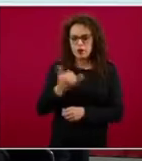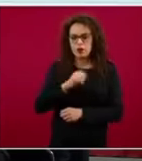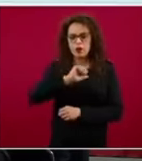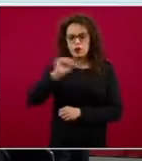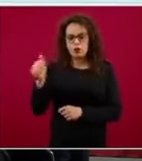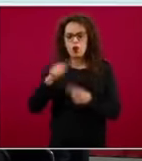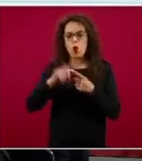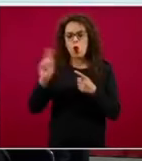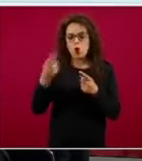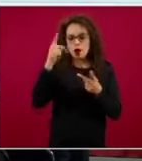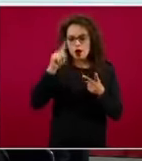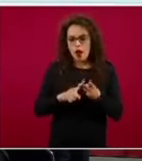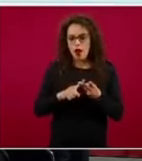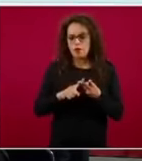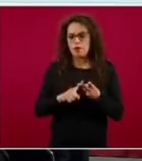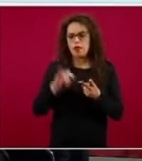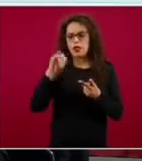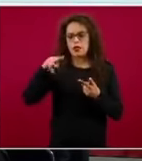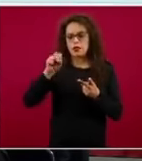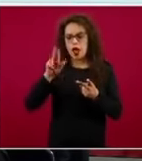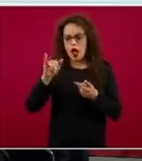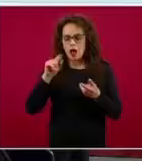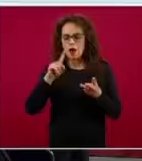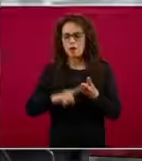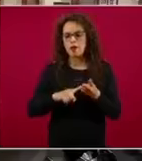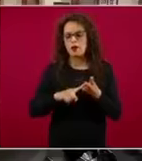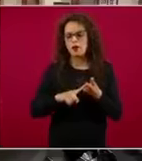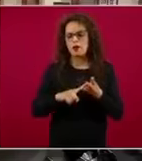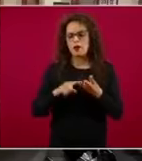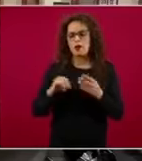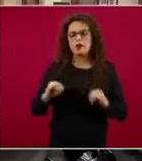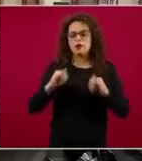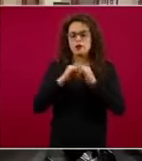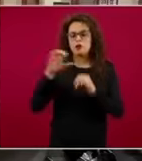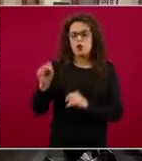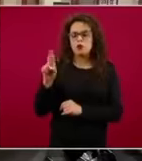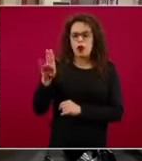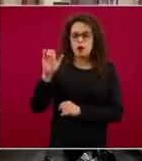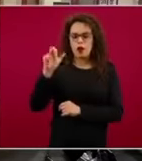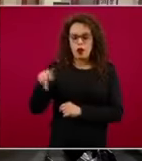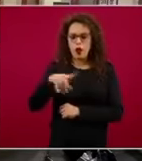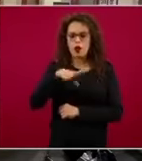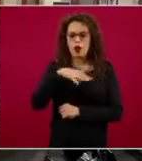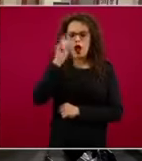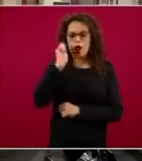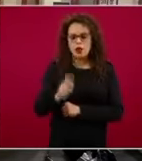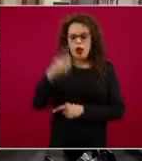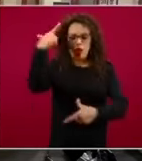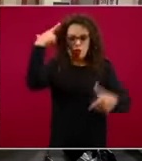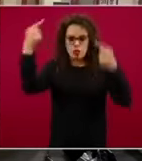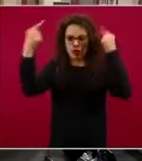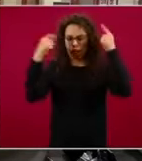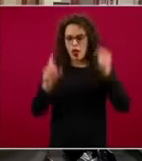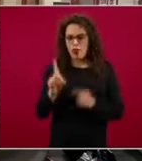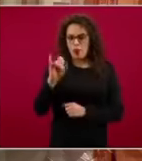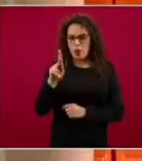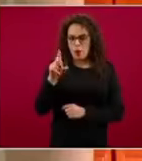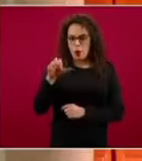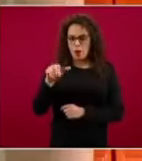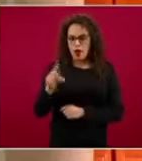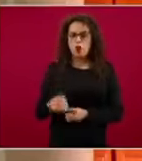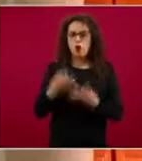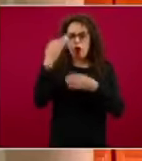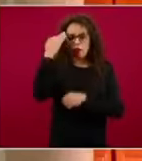la UNAM y el INSABI, se echó a andar desde finales de septiembre un diplomado que va a durar 3 meses. Hay